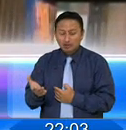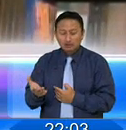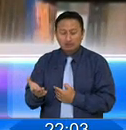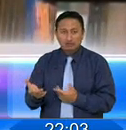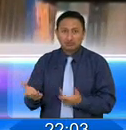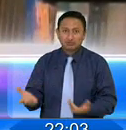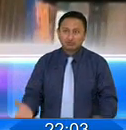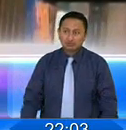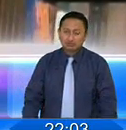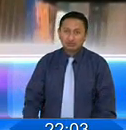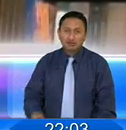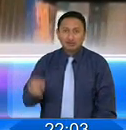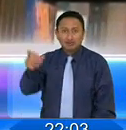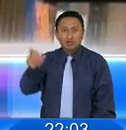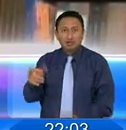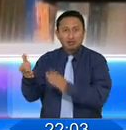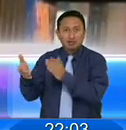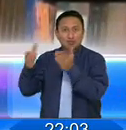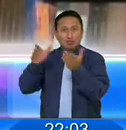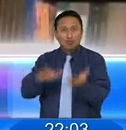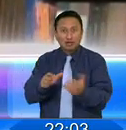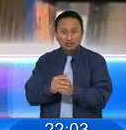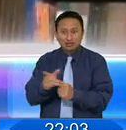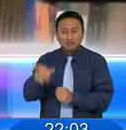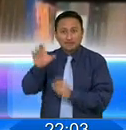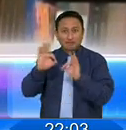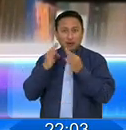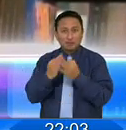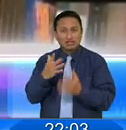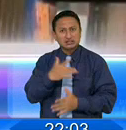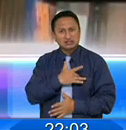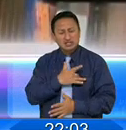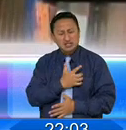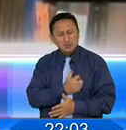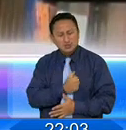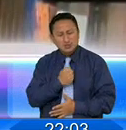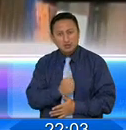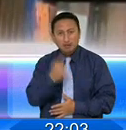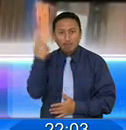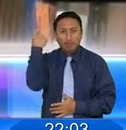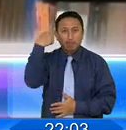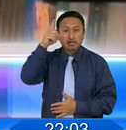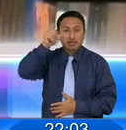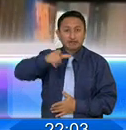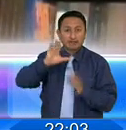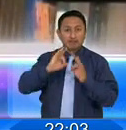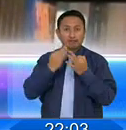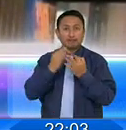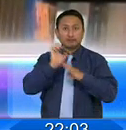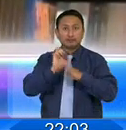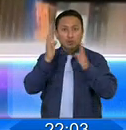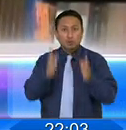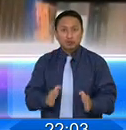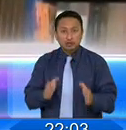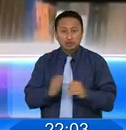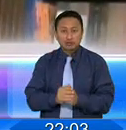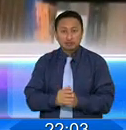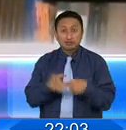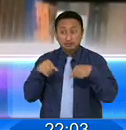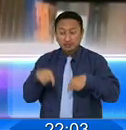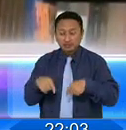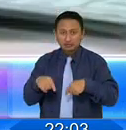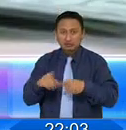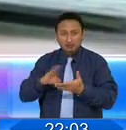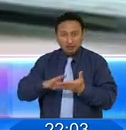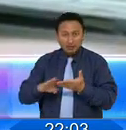Las muertes y sufrimiento que causaron a cientos de miles de familias ecuatorianas. Esto es